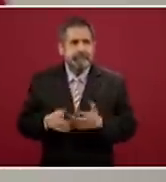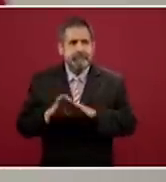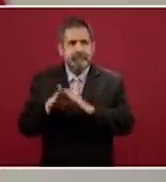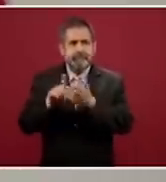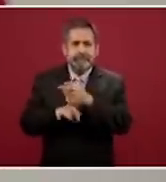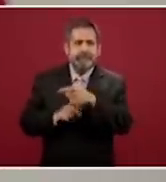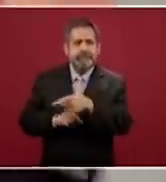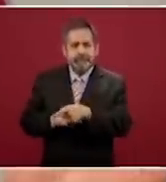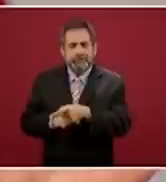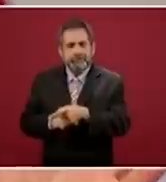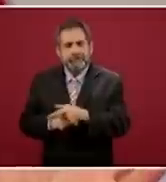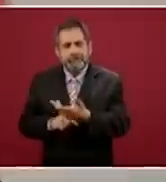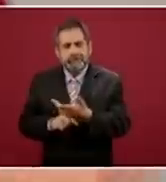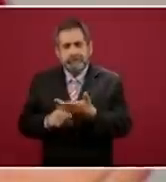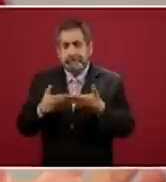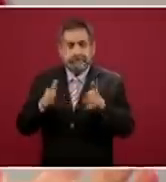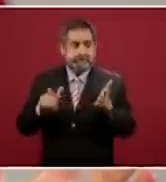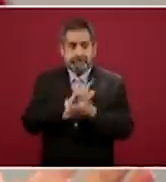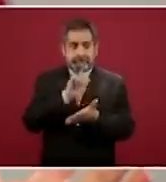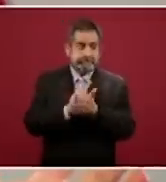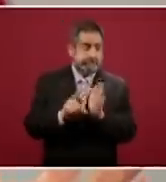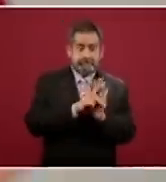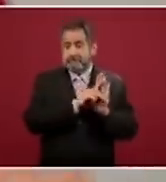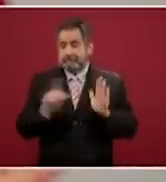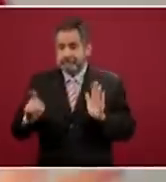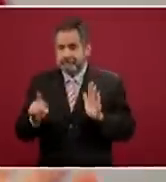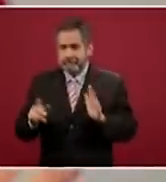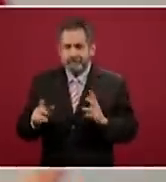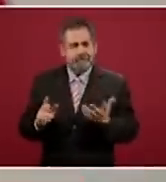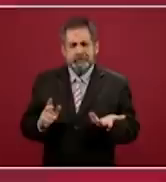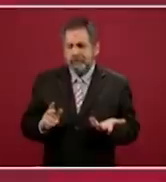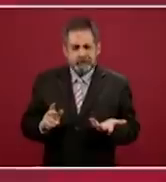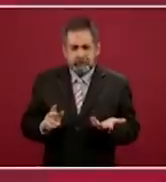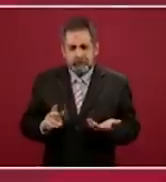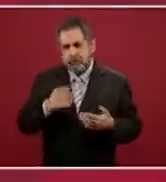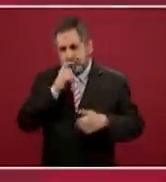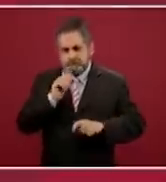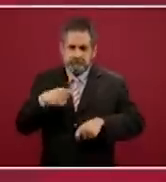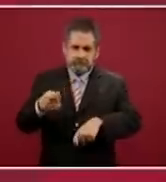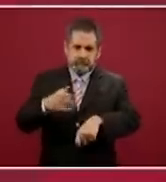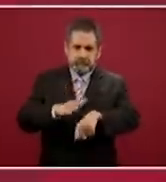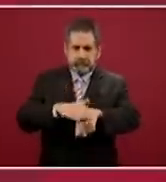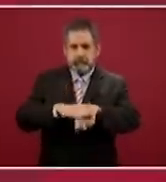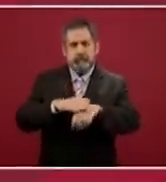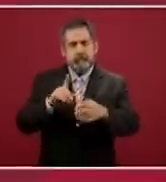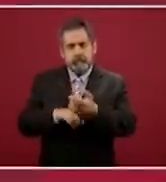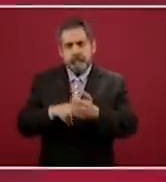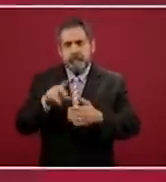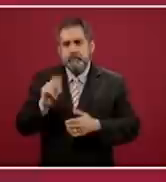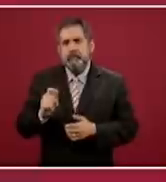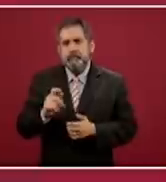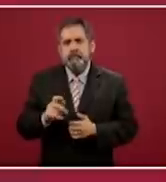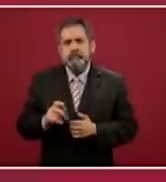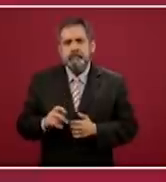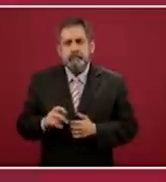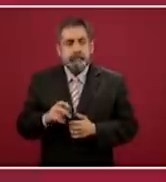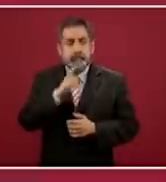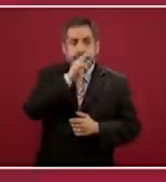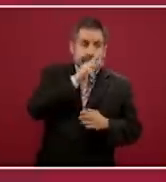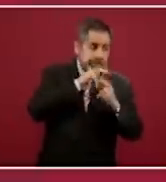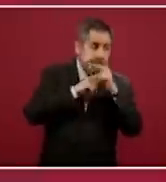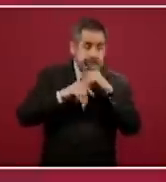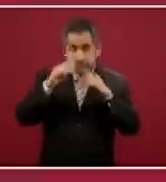aplicación general a un tiempo. Y ese es lo que el llamado que hacemos a que no, producto del